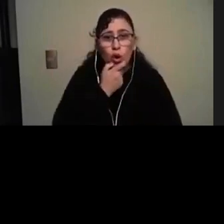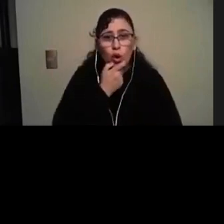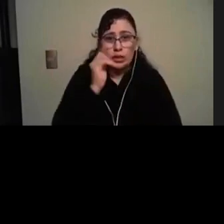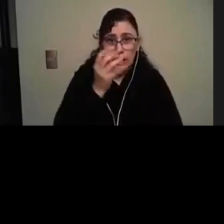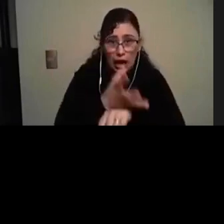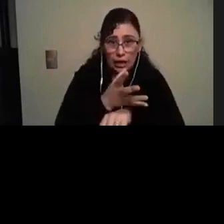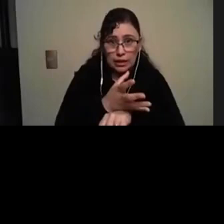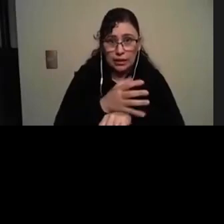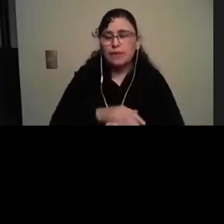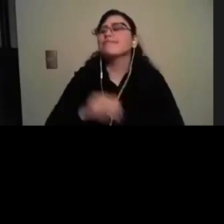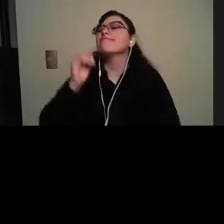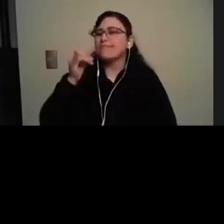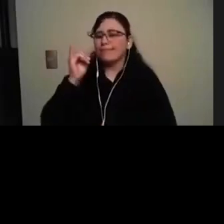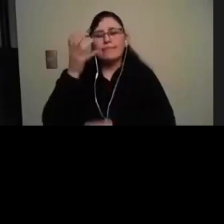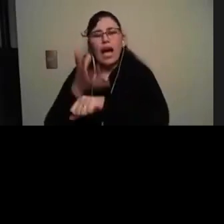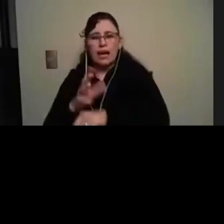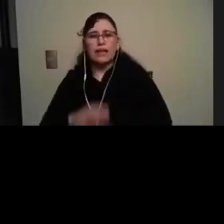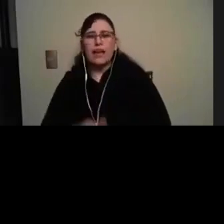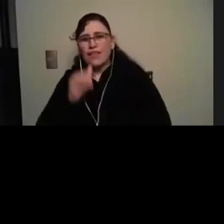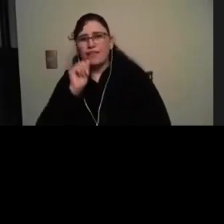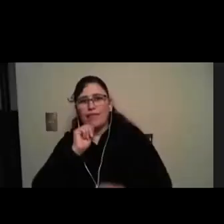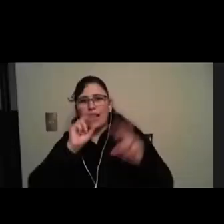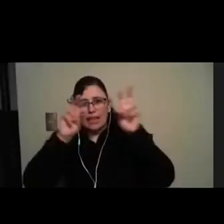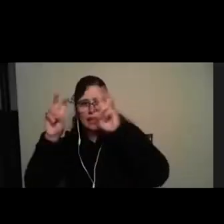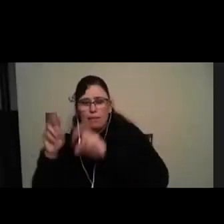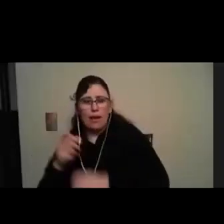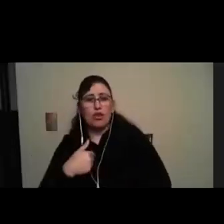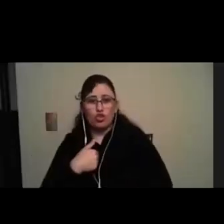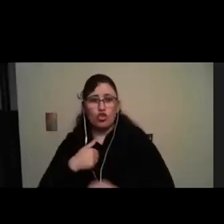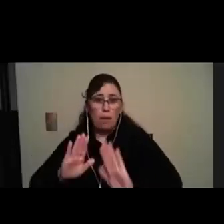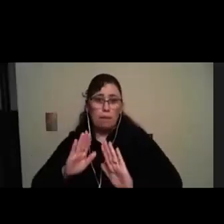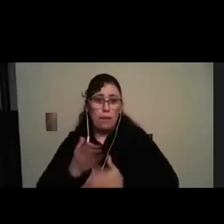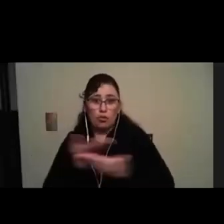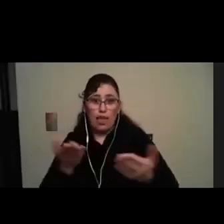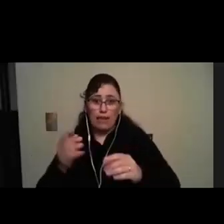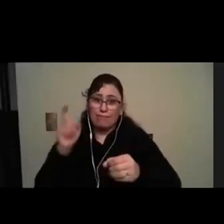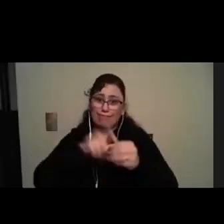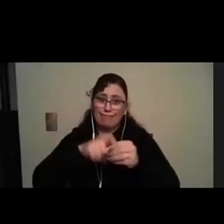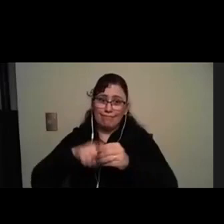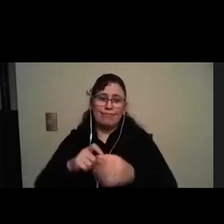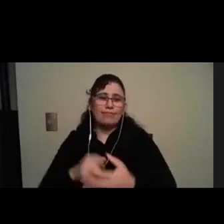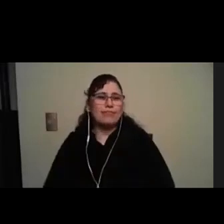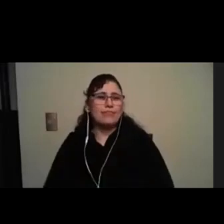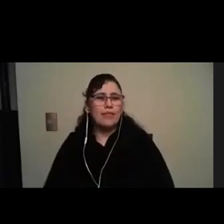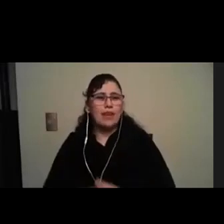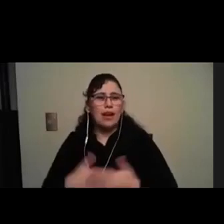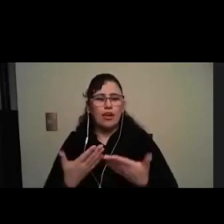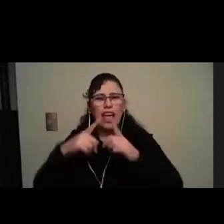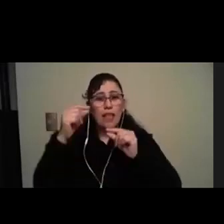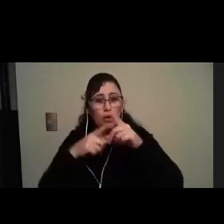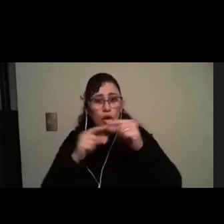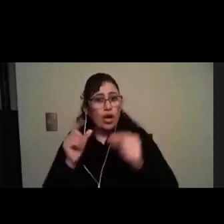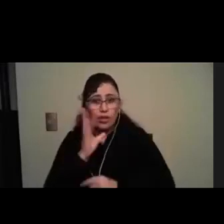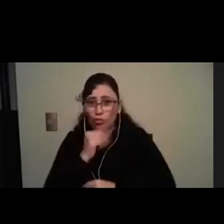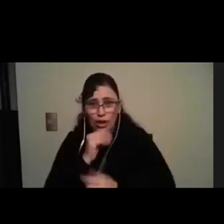sí. Sí, Ya. aún nos quedan contenidos, pues sí, así que la espero a todas, ¿ya? Sí, Ya, traumatología, neurología no, porque ahí revisamos